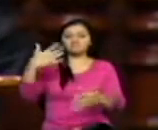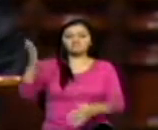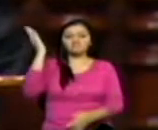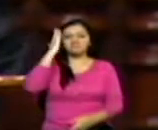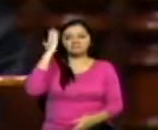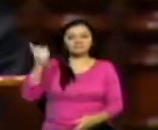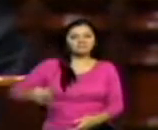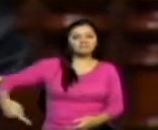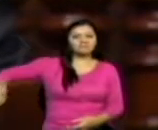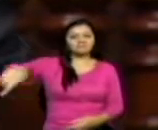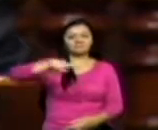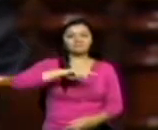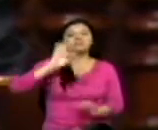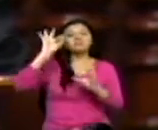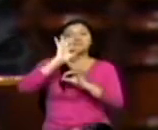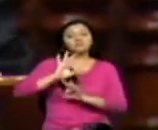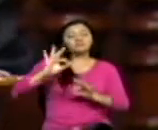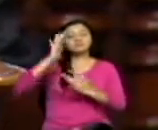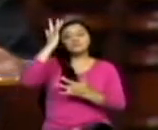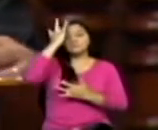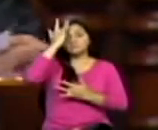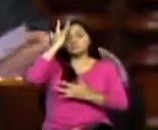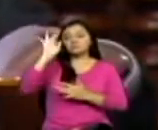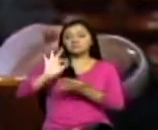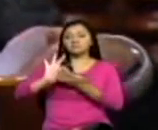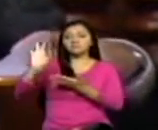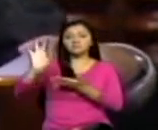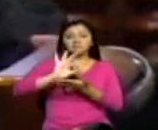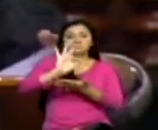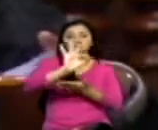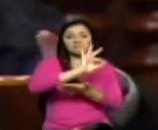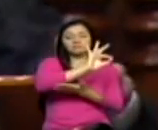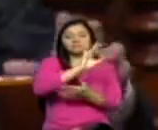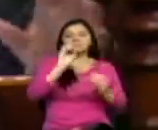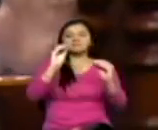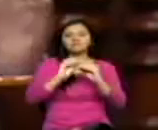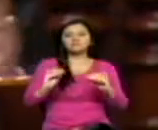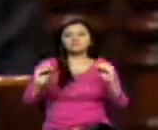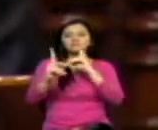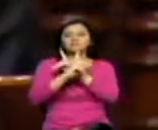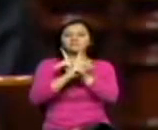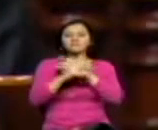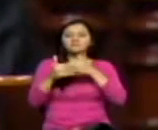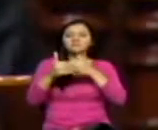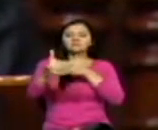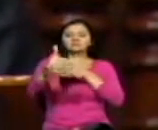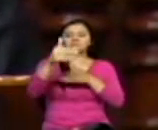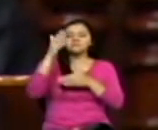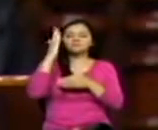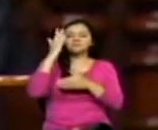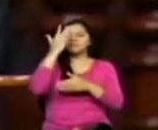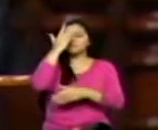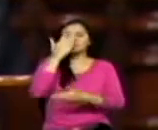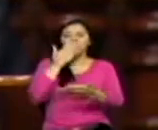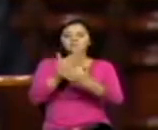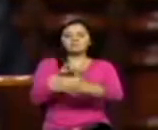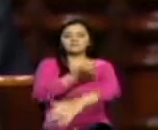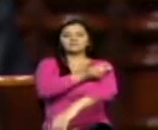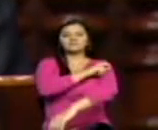erradicar enfermedades contagiosas y discapacitantes gracias a la